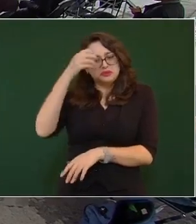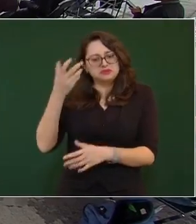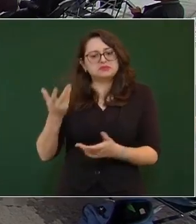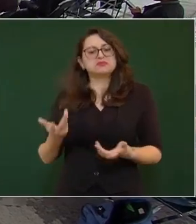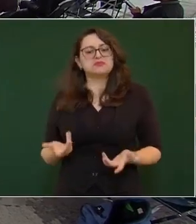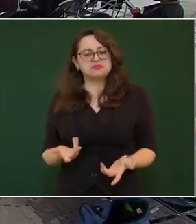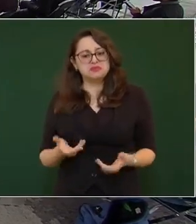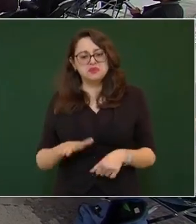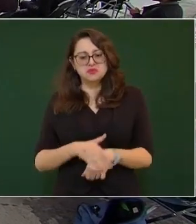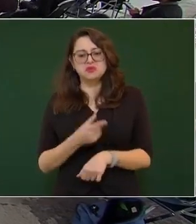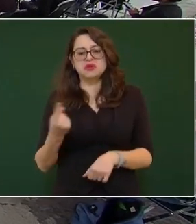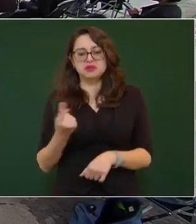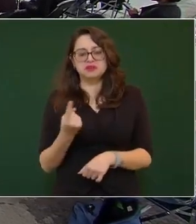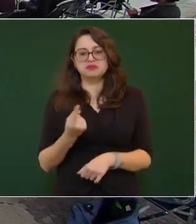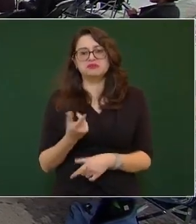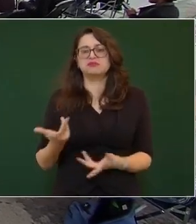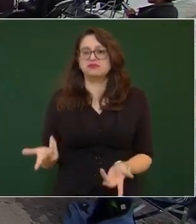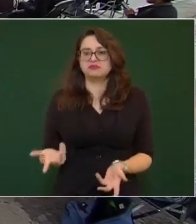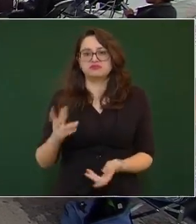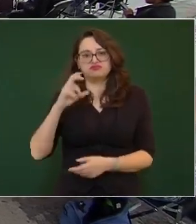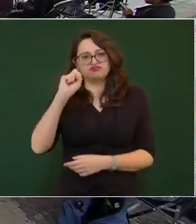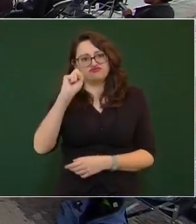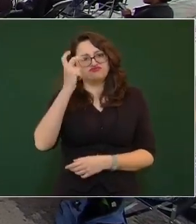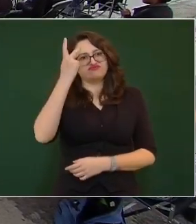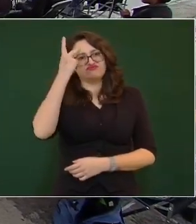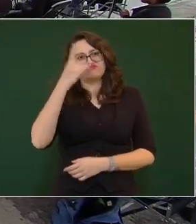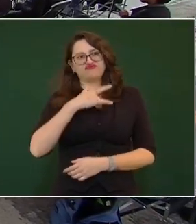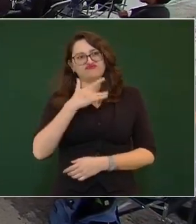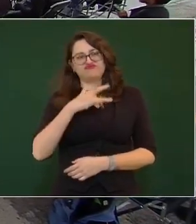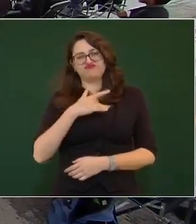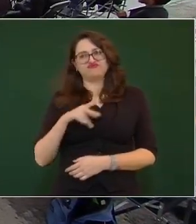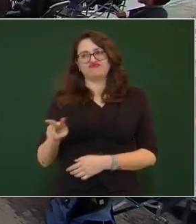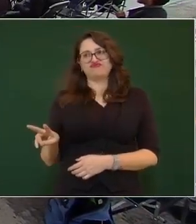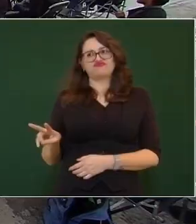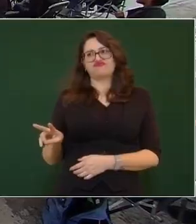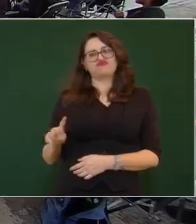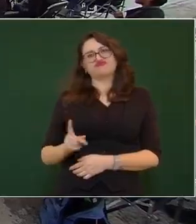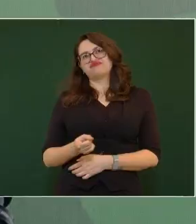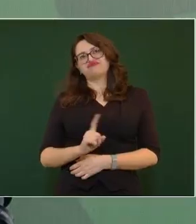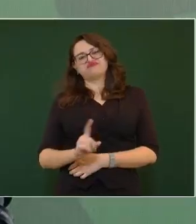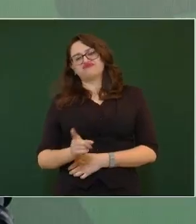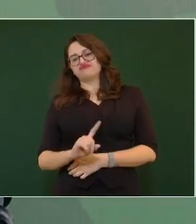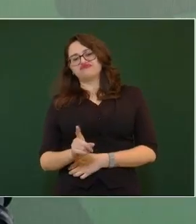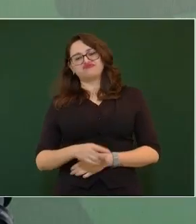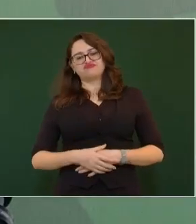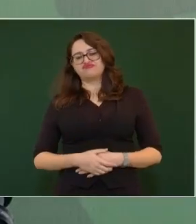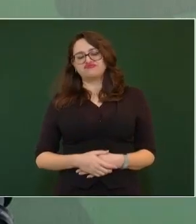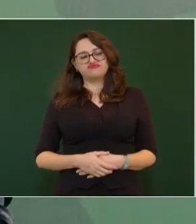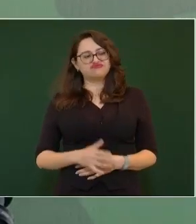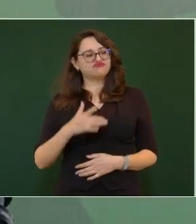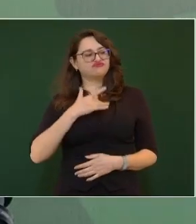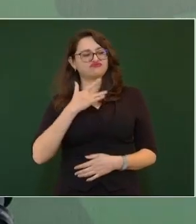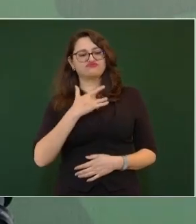de ellos? Porque todavía vemos potosinos que no nos convence, entonces me gustaría que nos dijera eso,